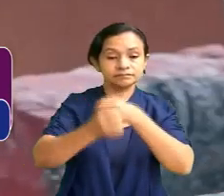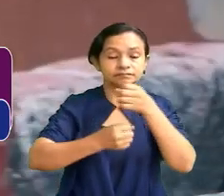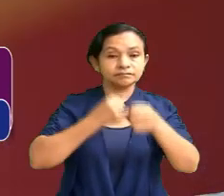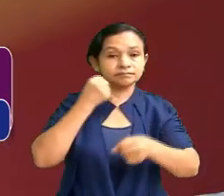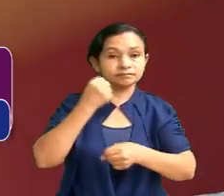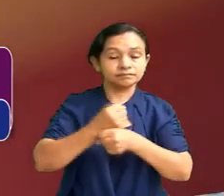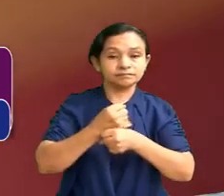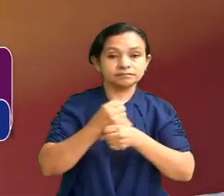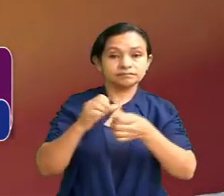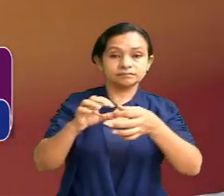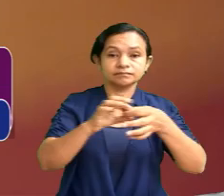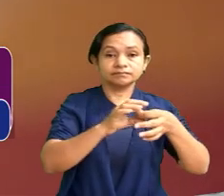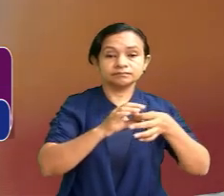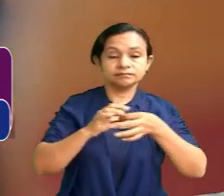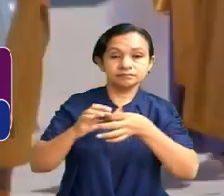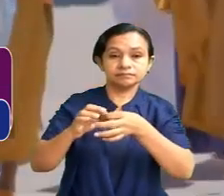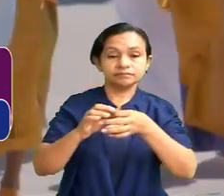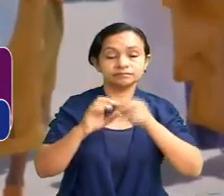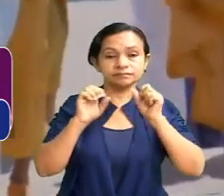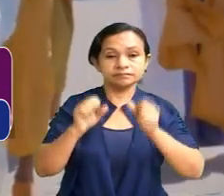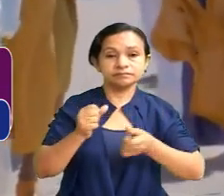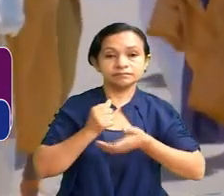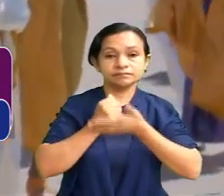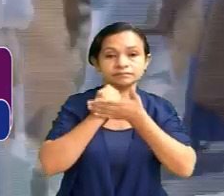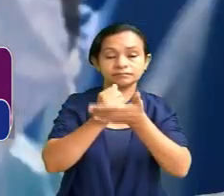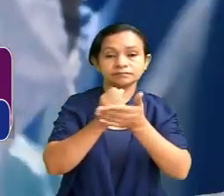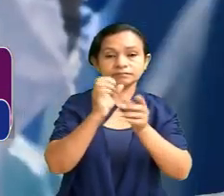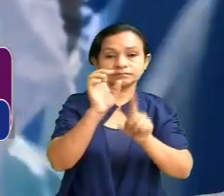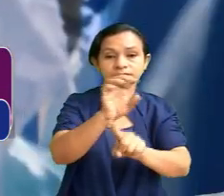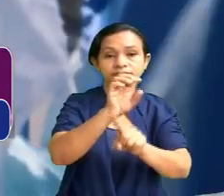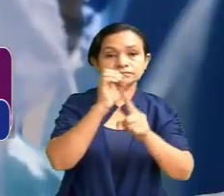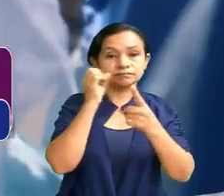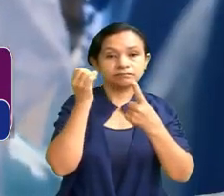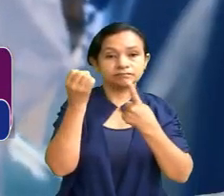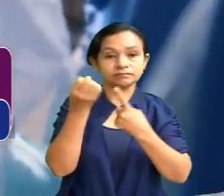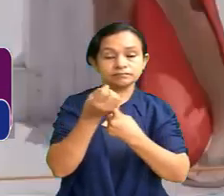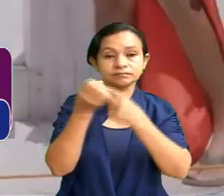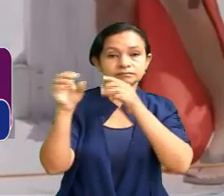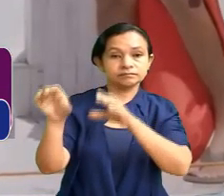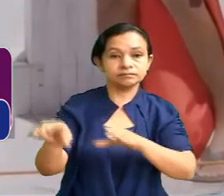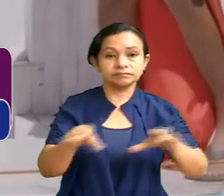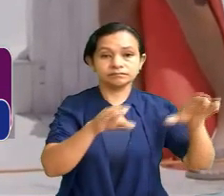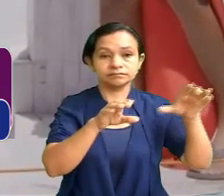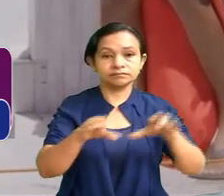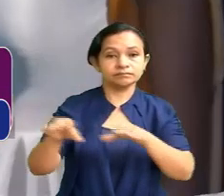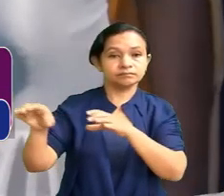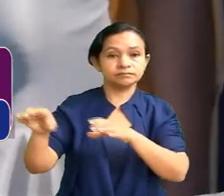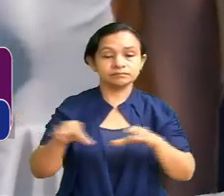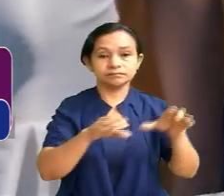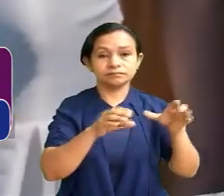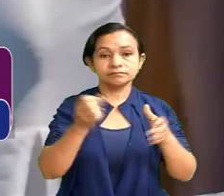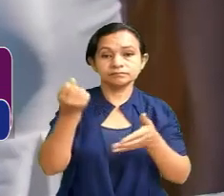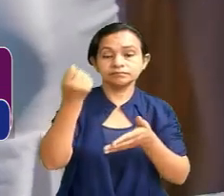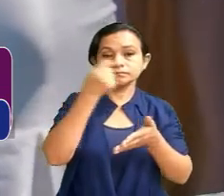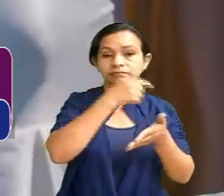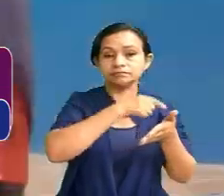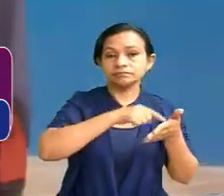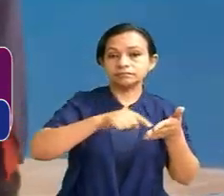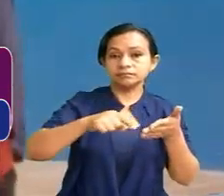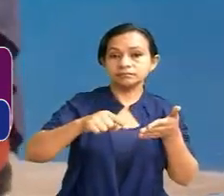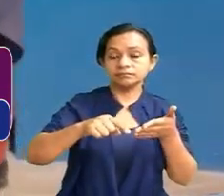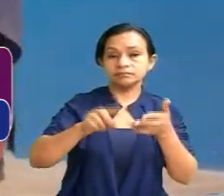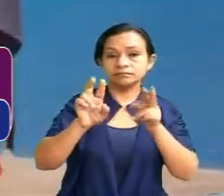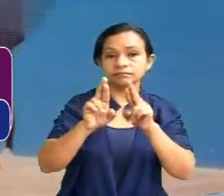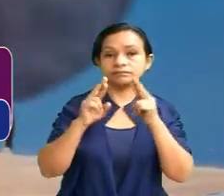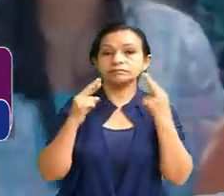ya articulando y eso permite organizar para hacer eventos de esta naturaleza en esta semana el encuentro